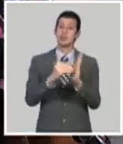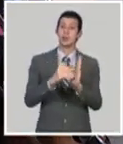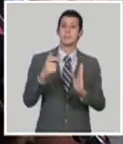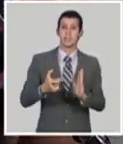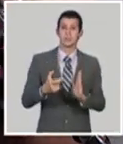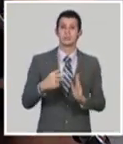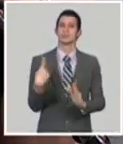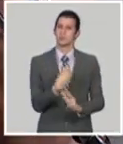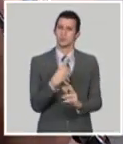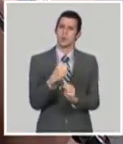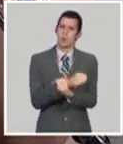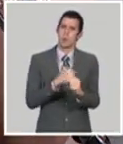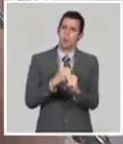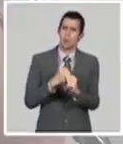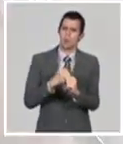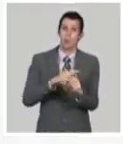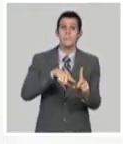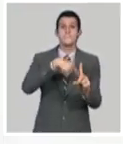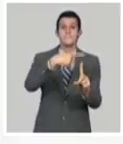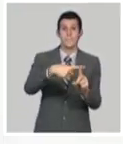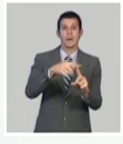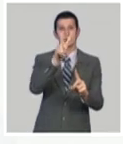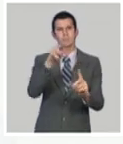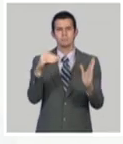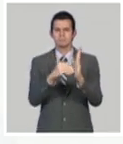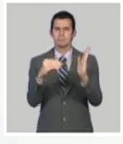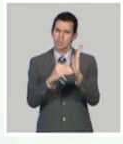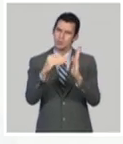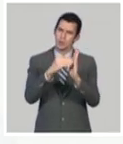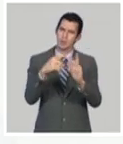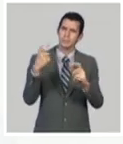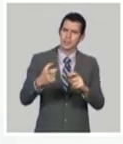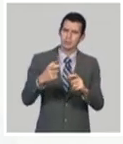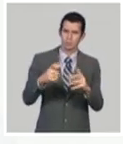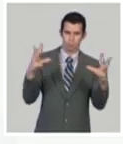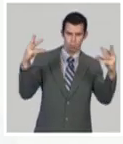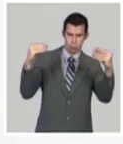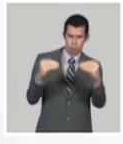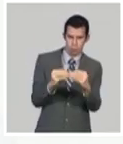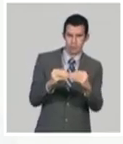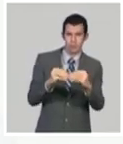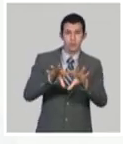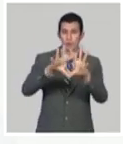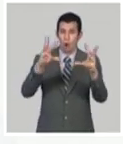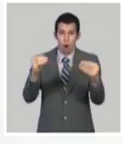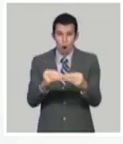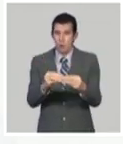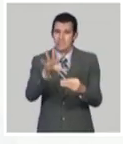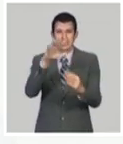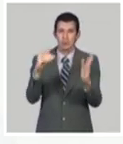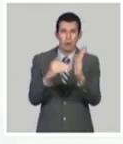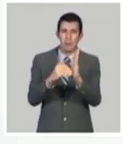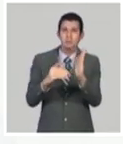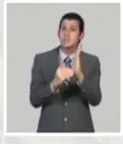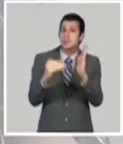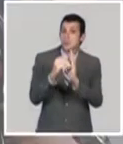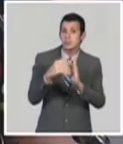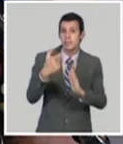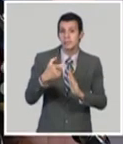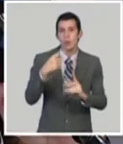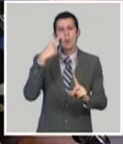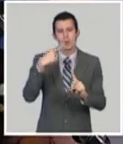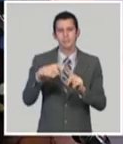millones de pesos pues se están contando dentro de estos 37 medicamentos